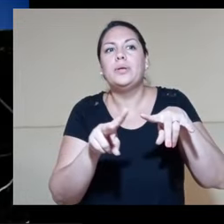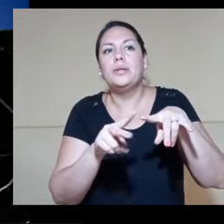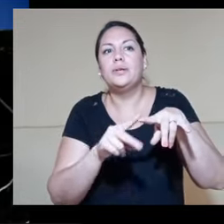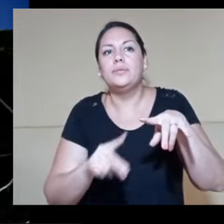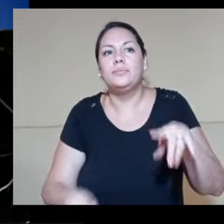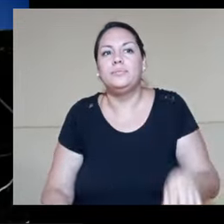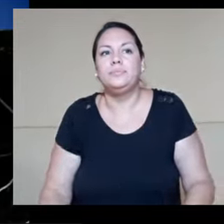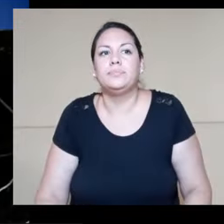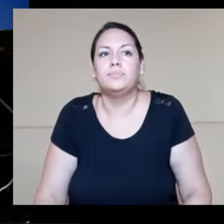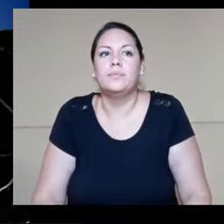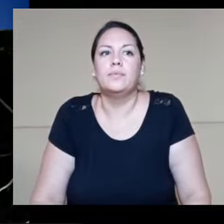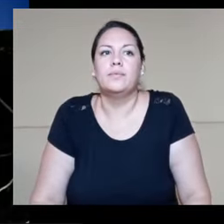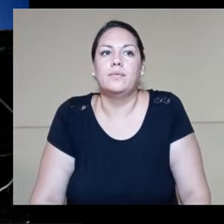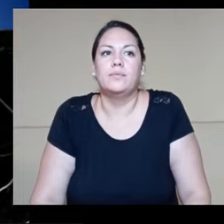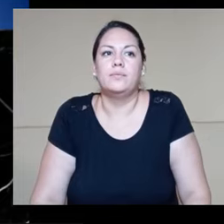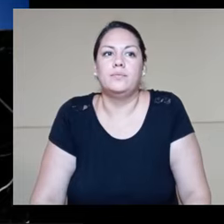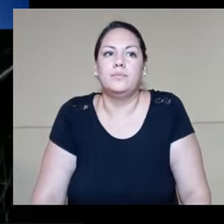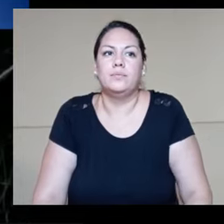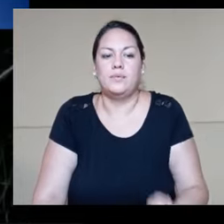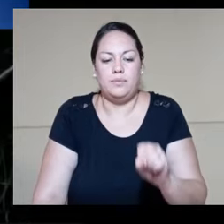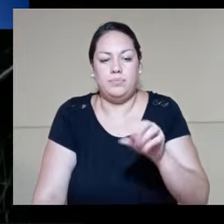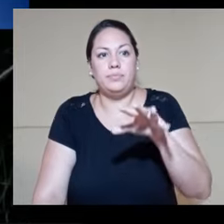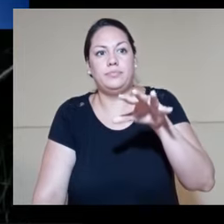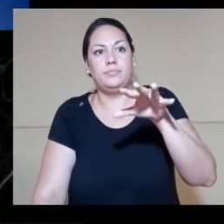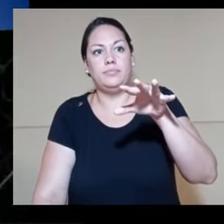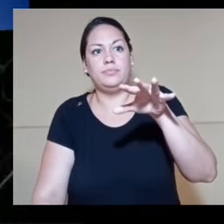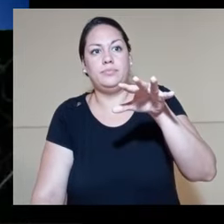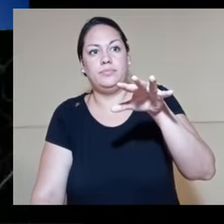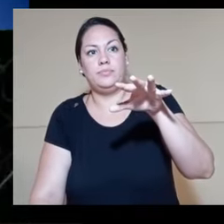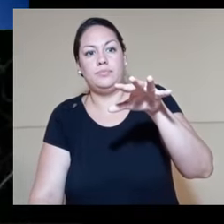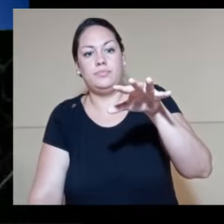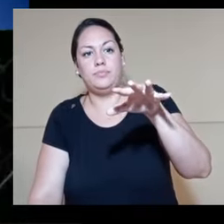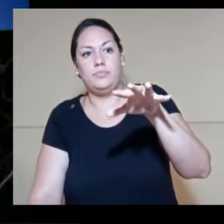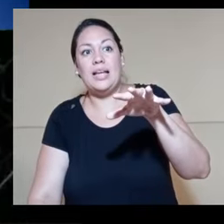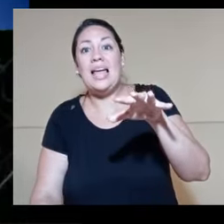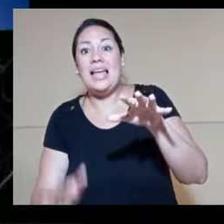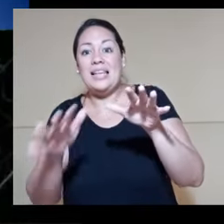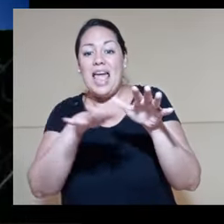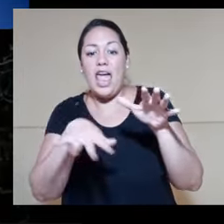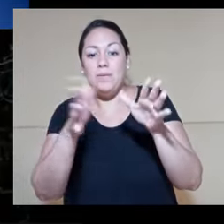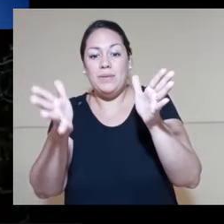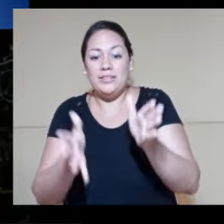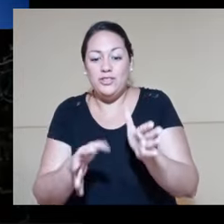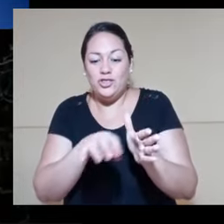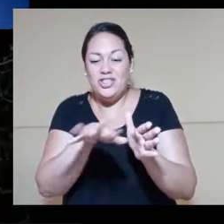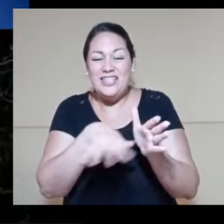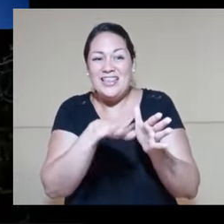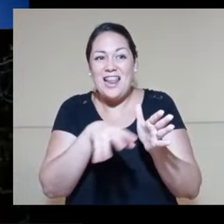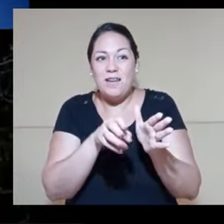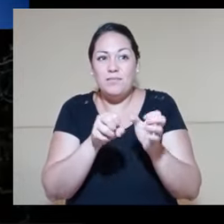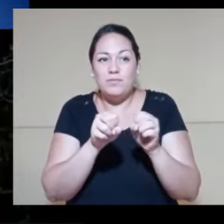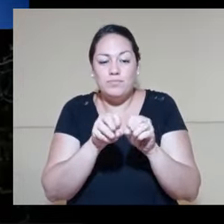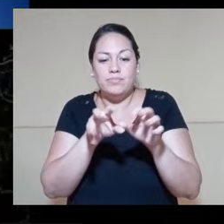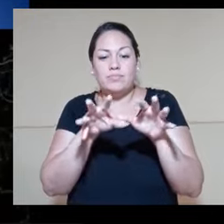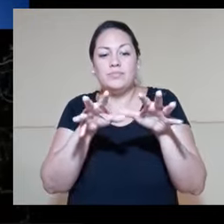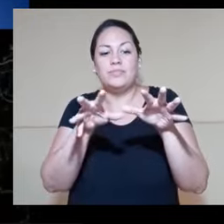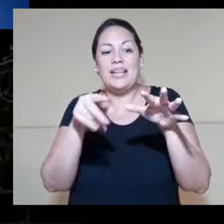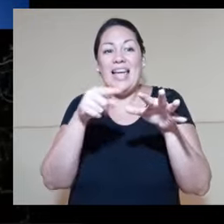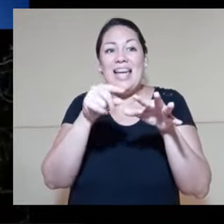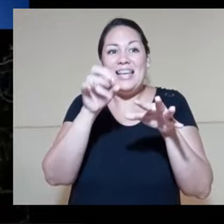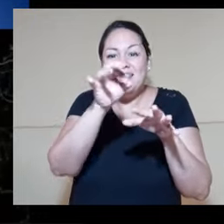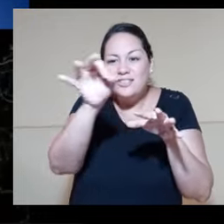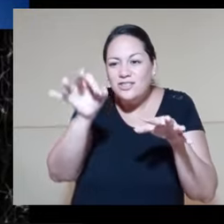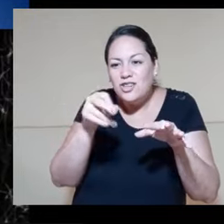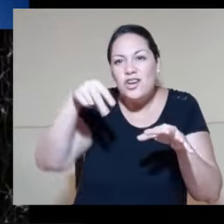Y fíjense lo que pasa. ¿Ven? Cómo el axón liberó al espacio sináptico, el impulso